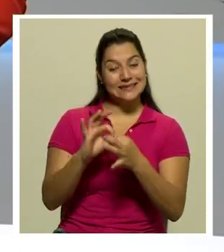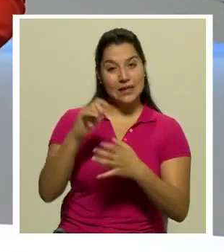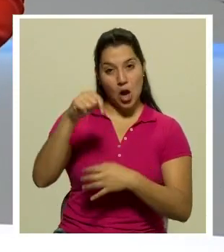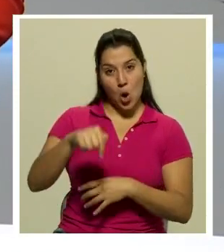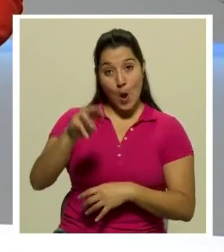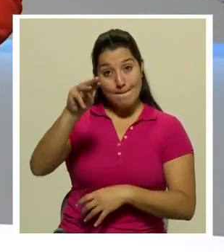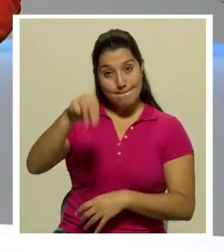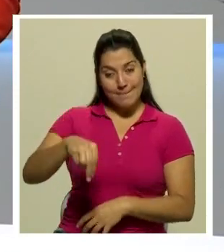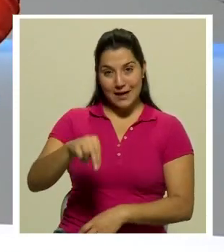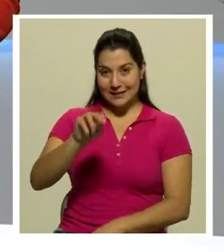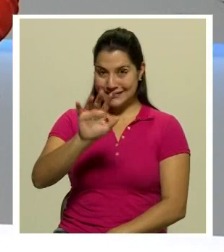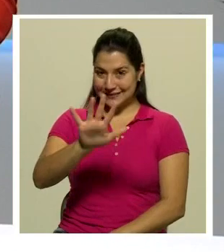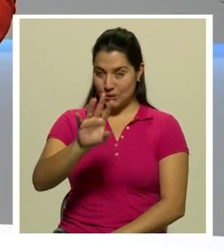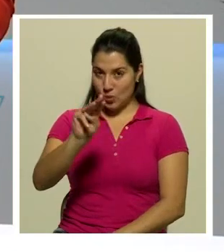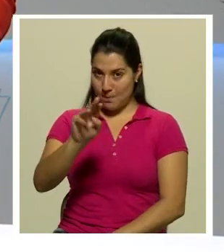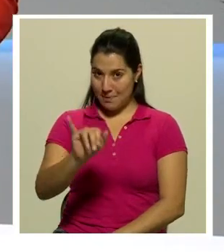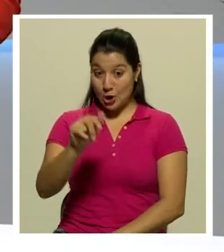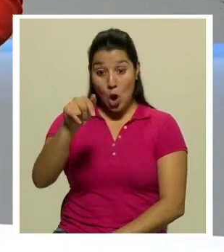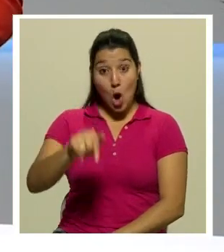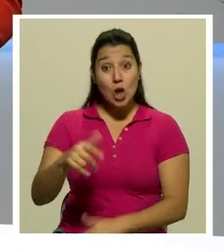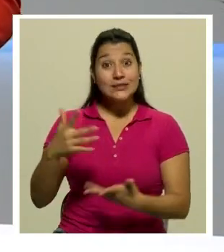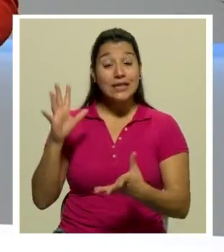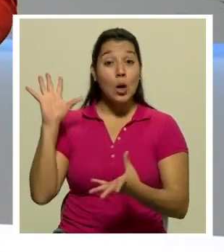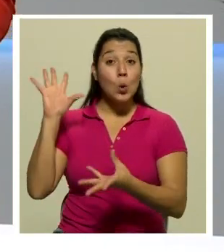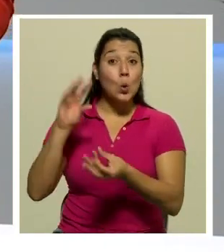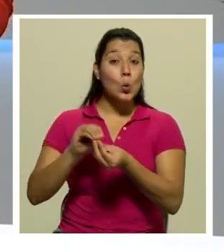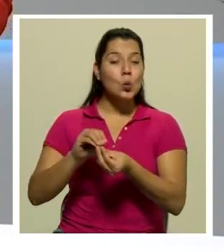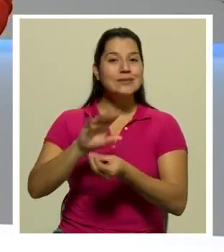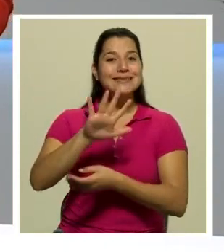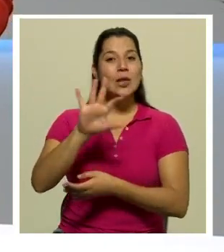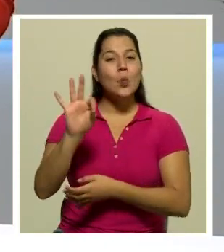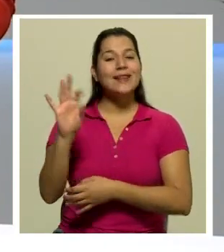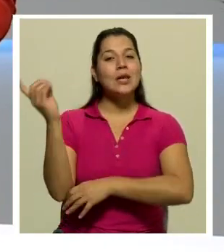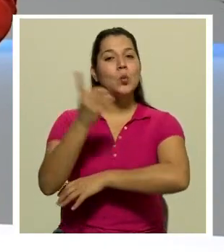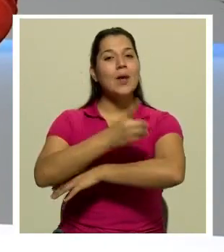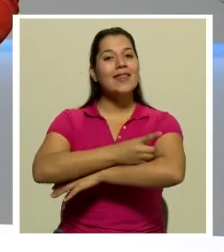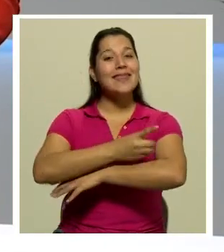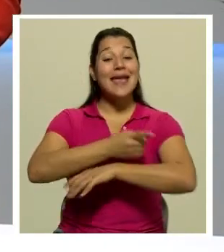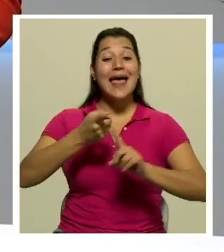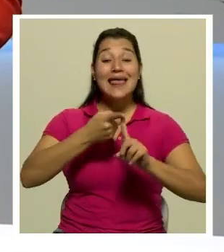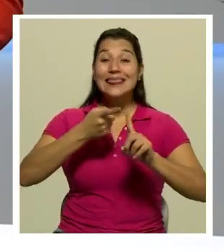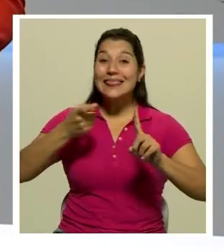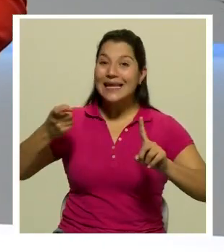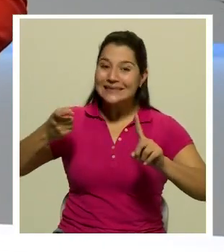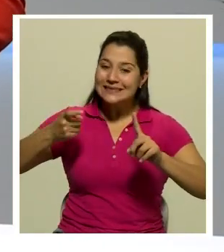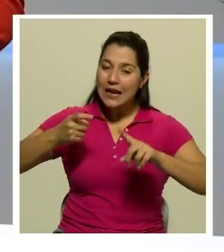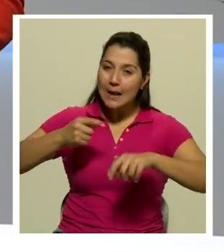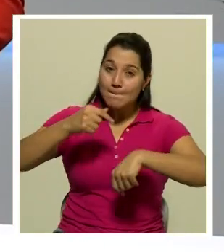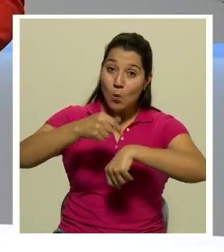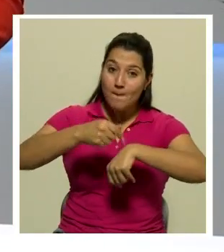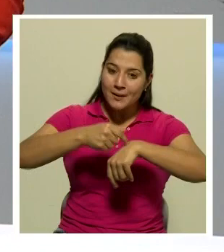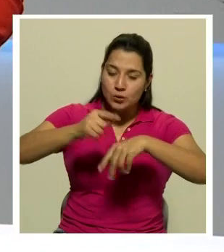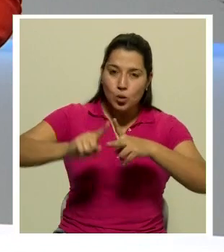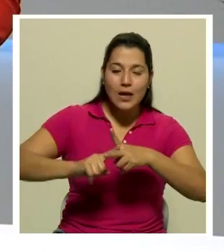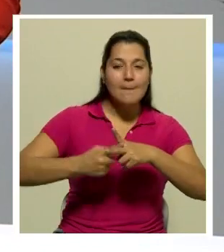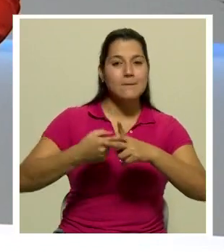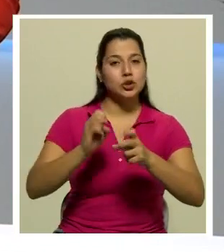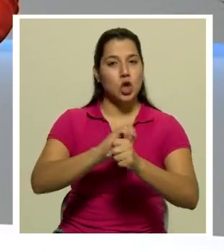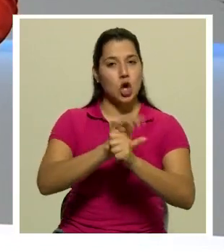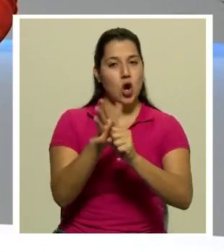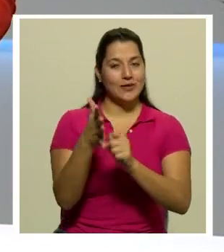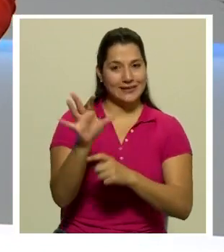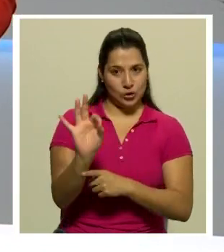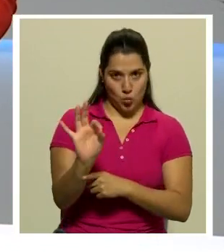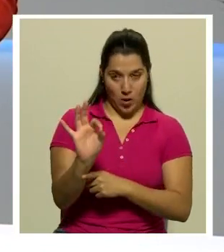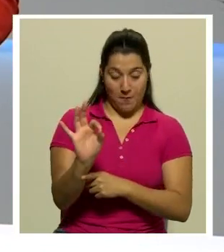martes 5 de mayo. Hoy se cumplen 59 días desde que inició la emergencia sanitaria por el